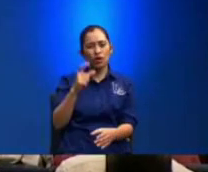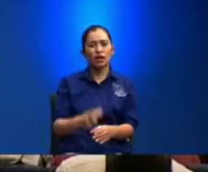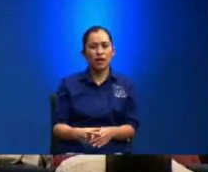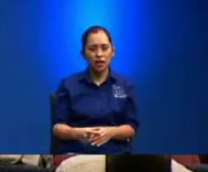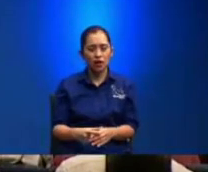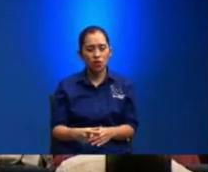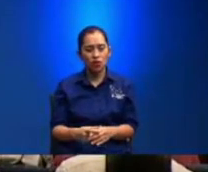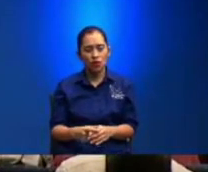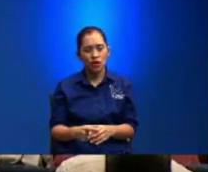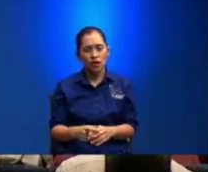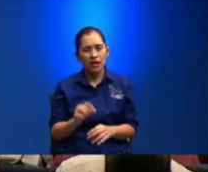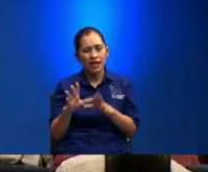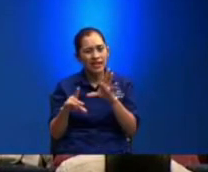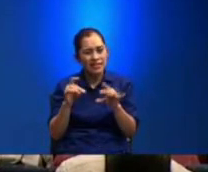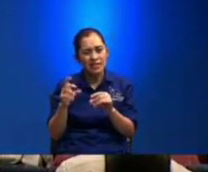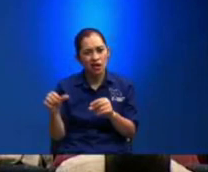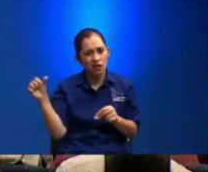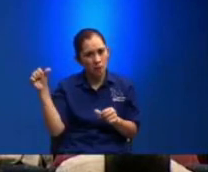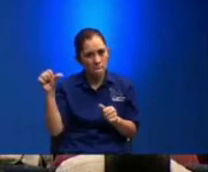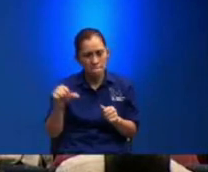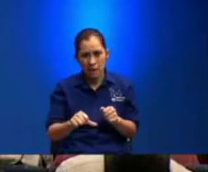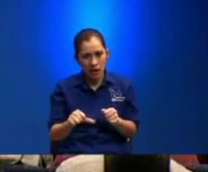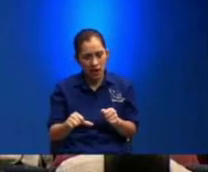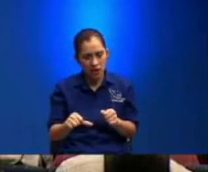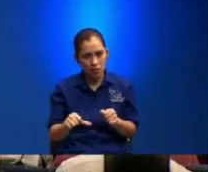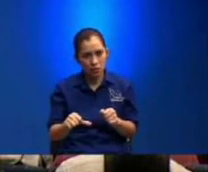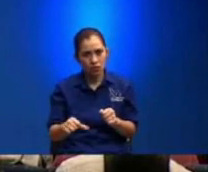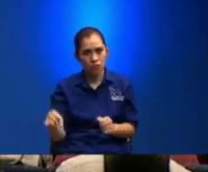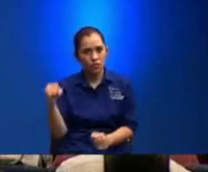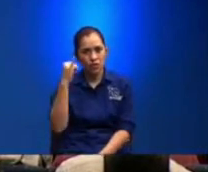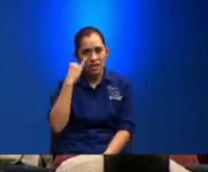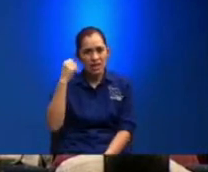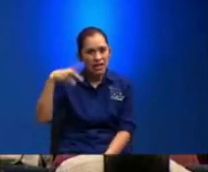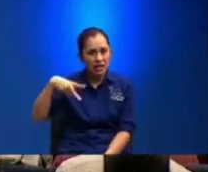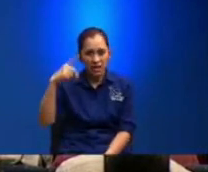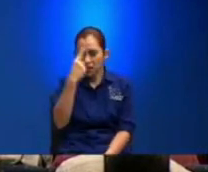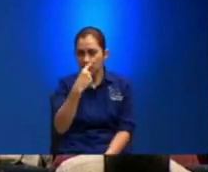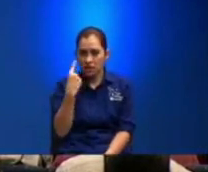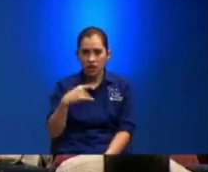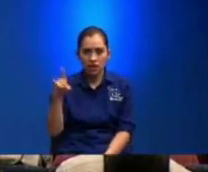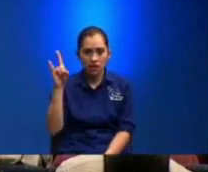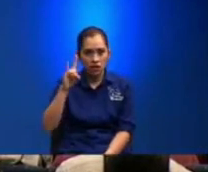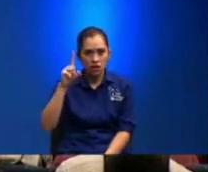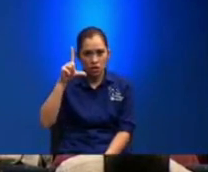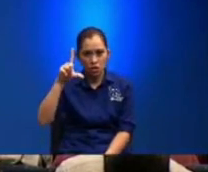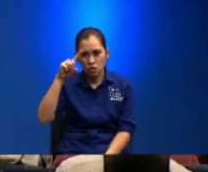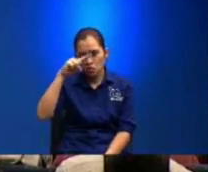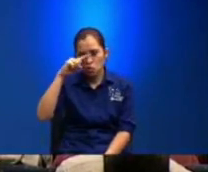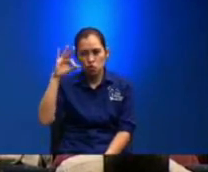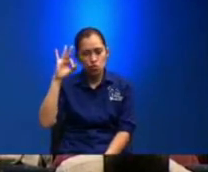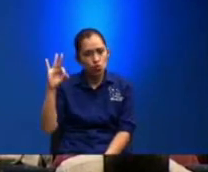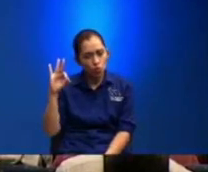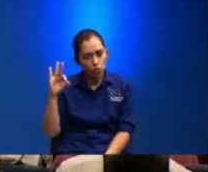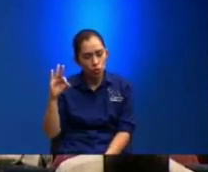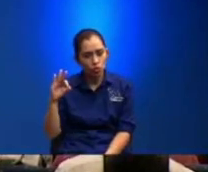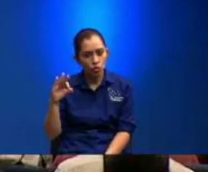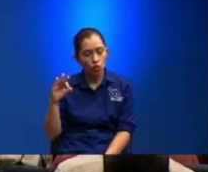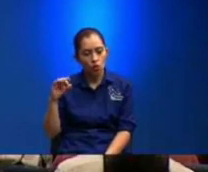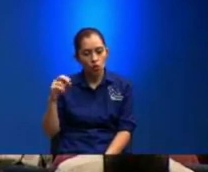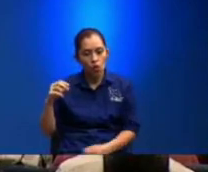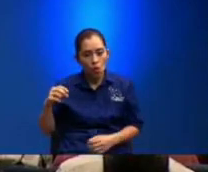evangelio yo creo que es un verdadero insulto fíjese usted que yo leí una